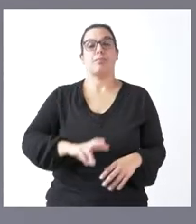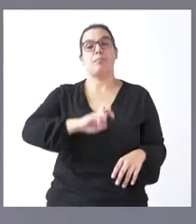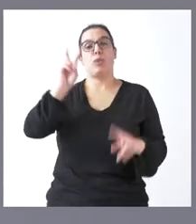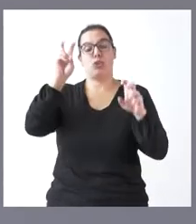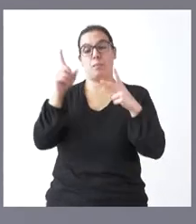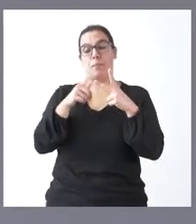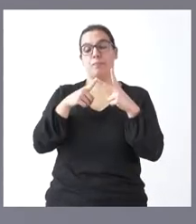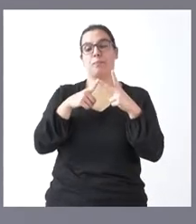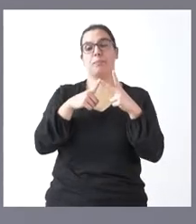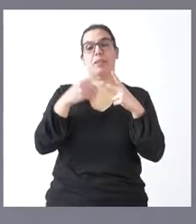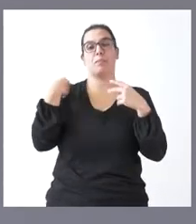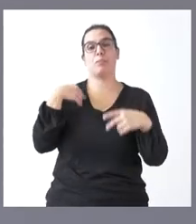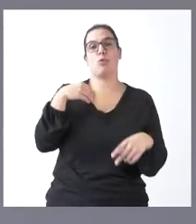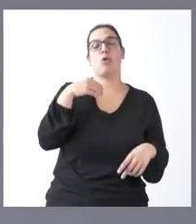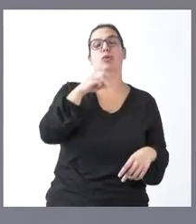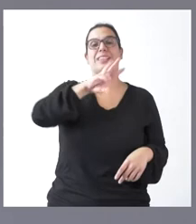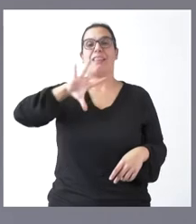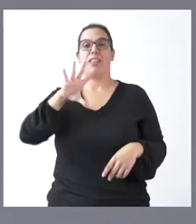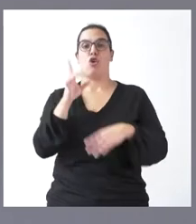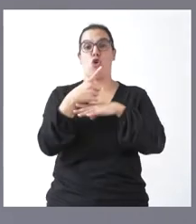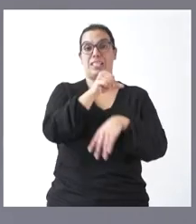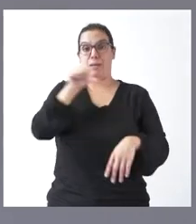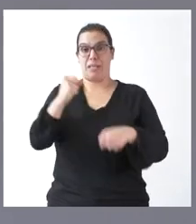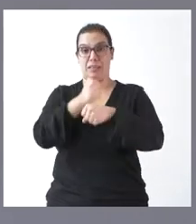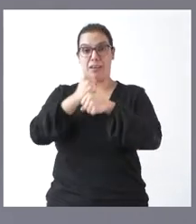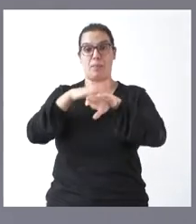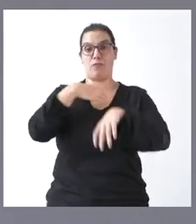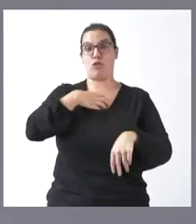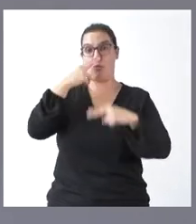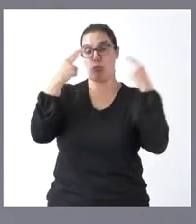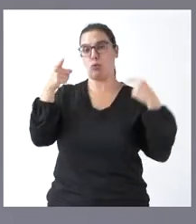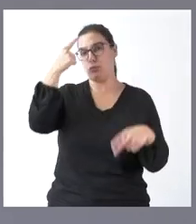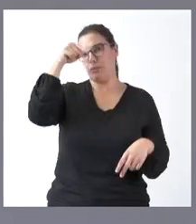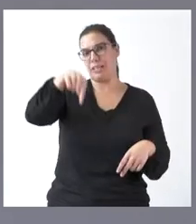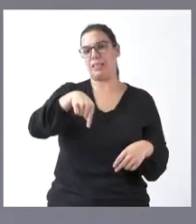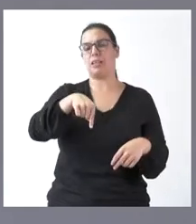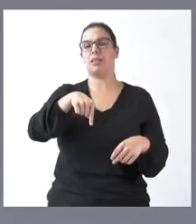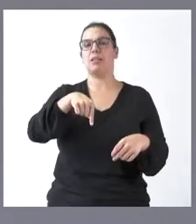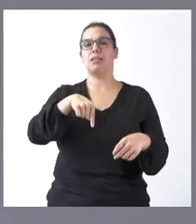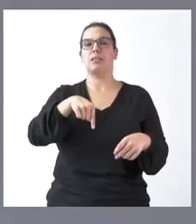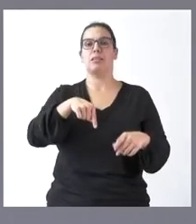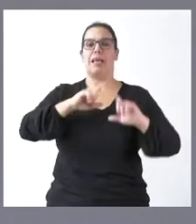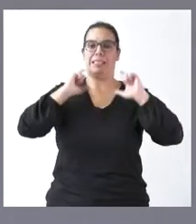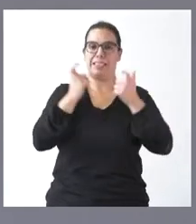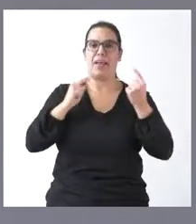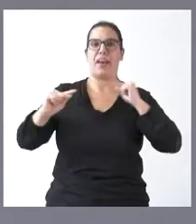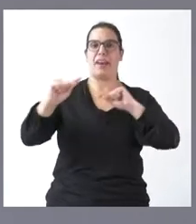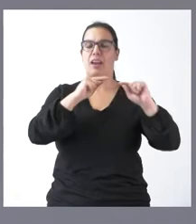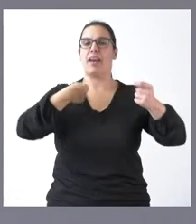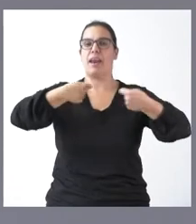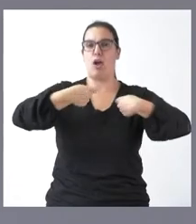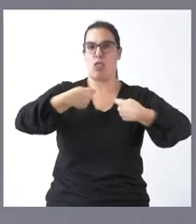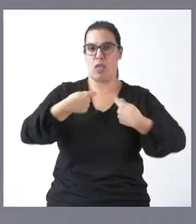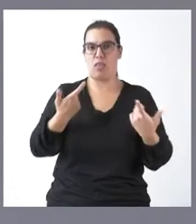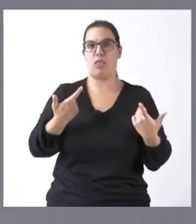que usted me plantea de las 35 horas a ver ustedes que lo estamos en Castilla y León en el ámbito de la mesa de negociaciones con la mano